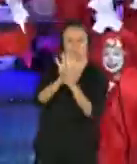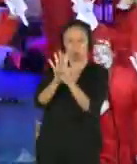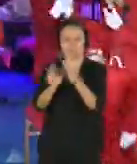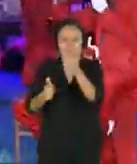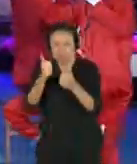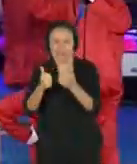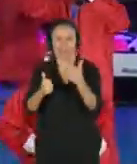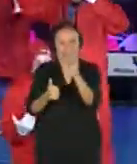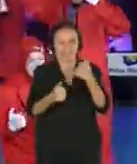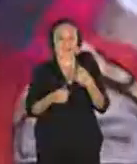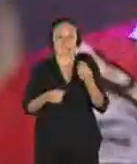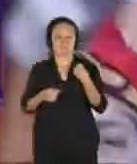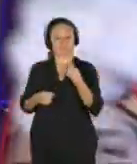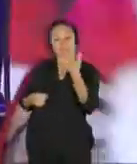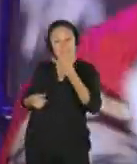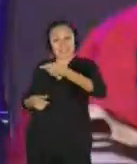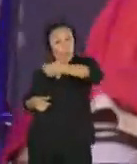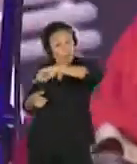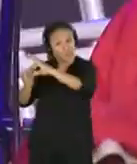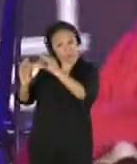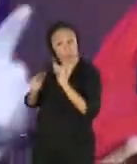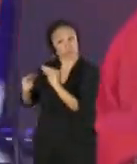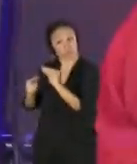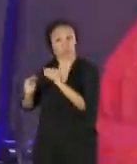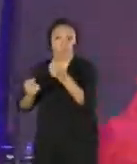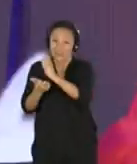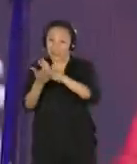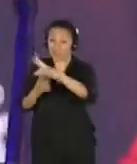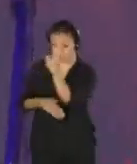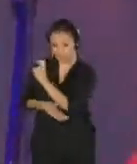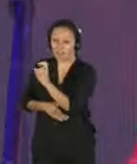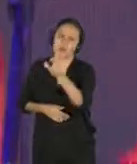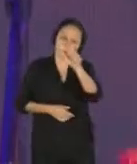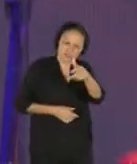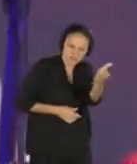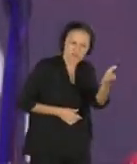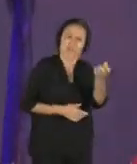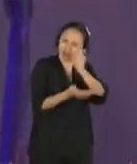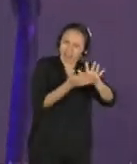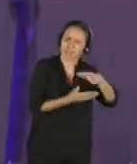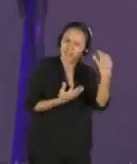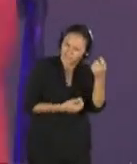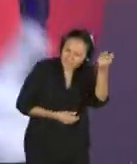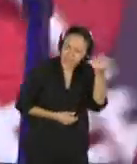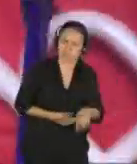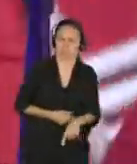Si gratis tus amigos me vienen a ver, gratis para el pueblo debería ser.